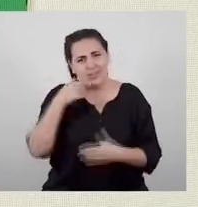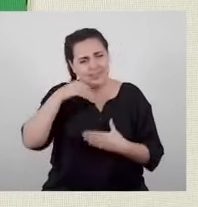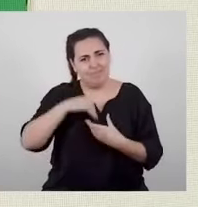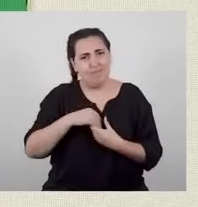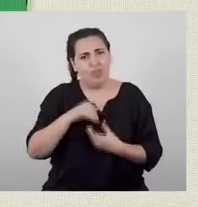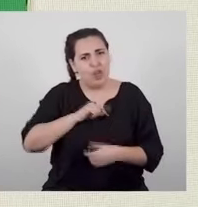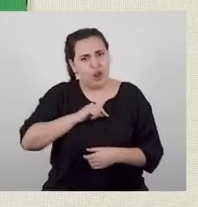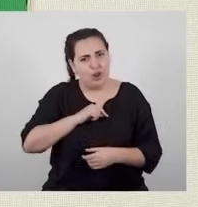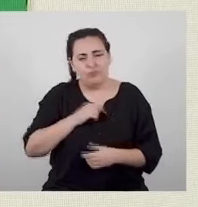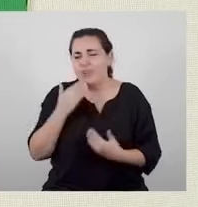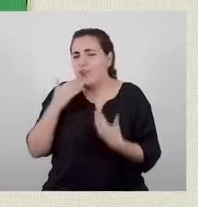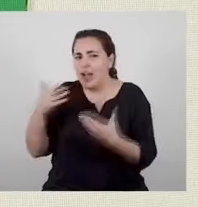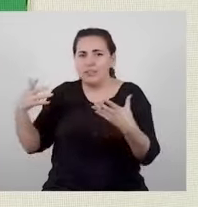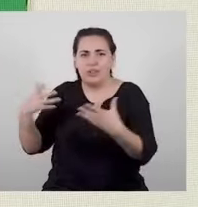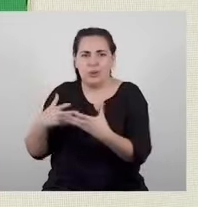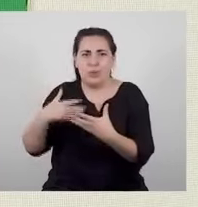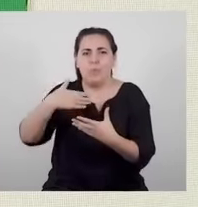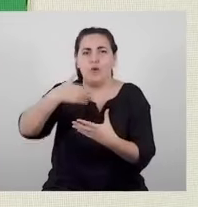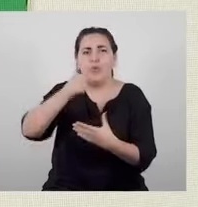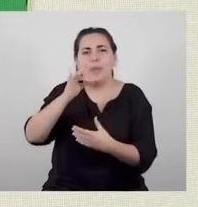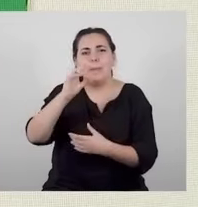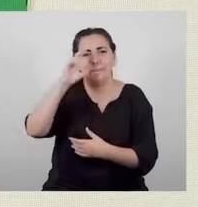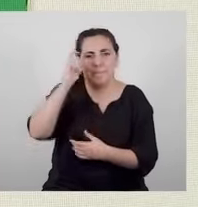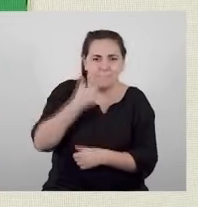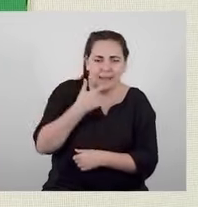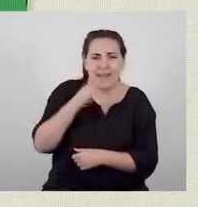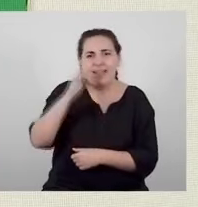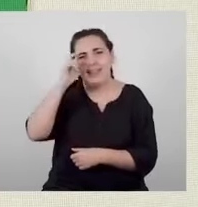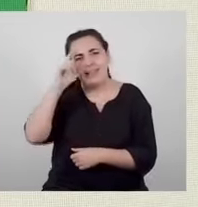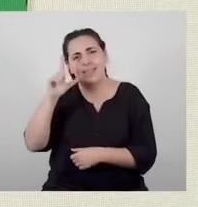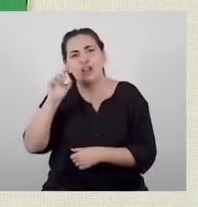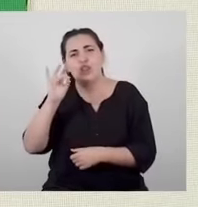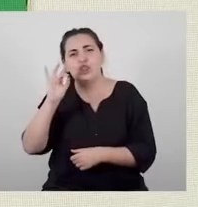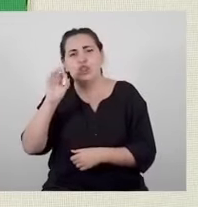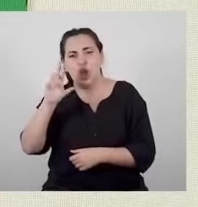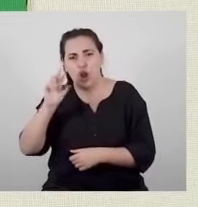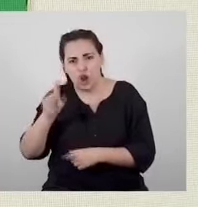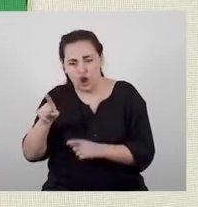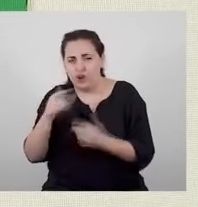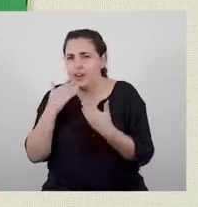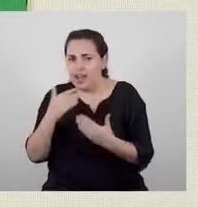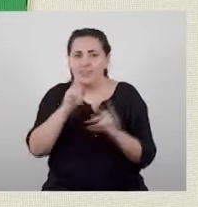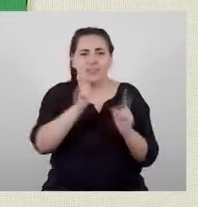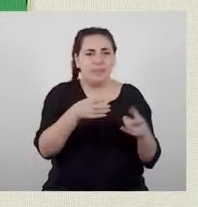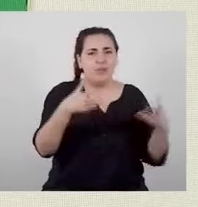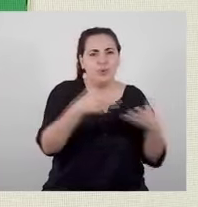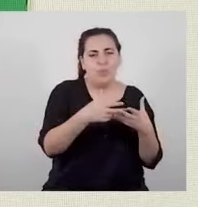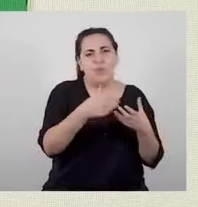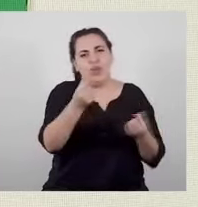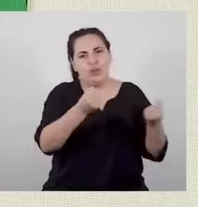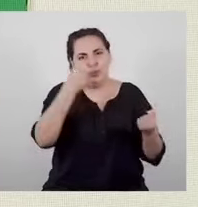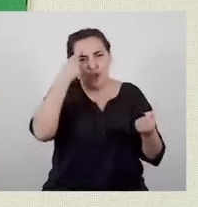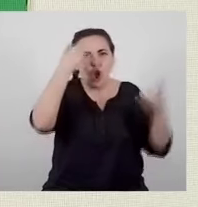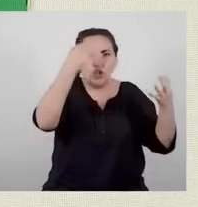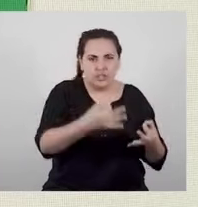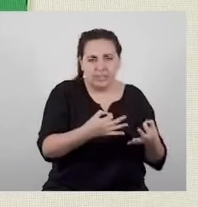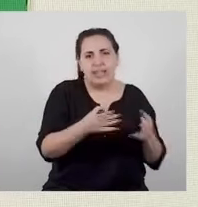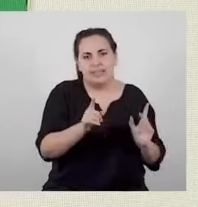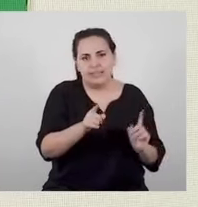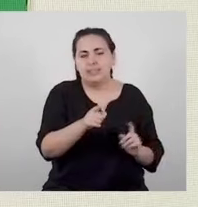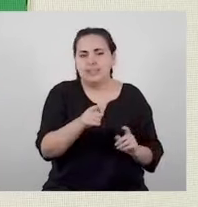agradecer a Madres del Dolor quiero agradecer a Conduciendo a Conciencia y quiero agradecer también a gente que nos acompaña desde hace tiempo